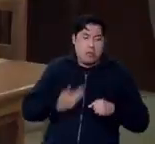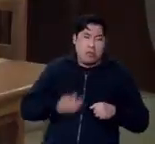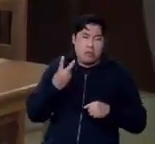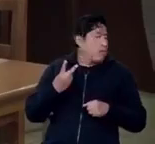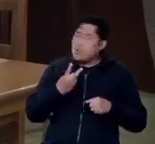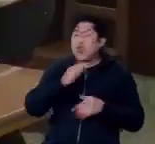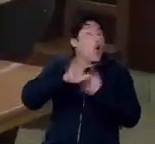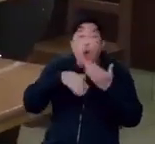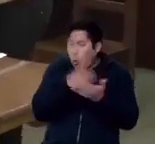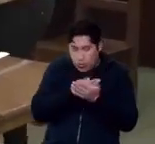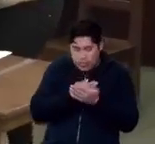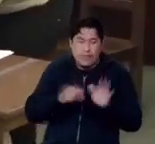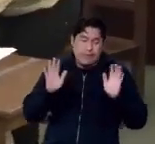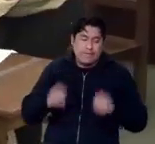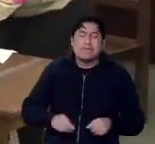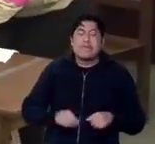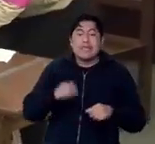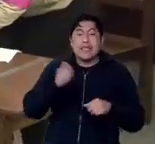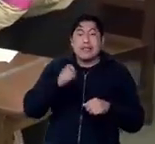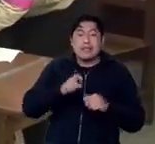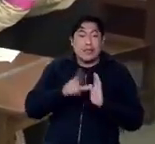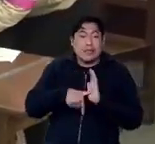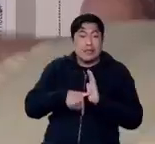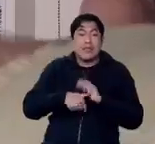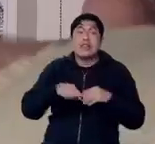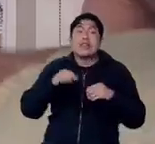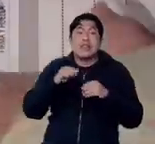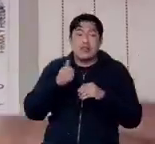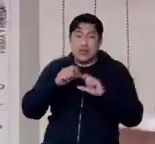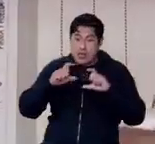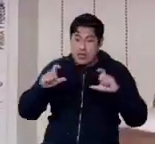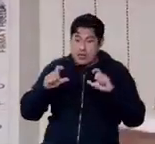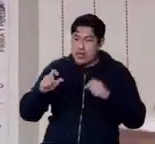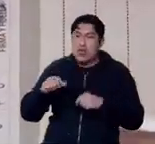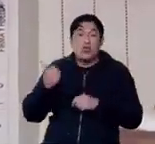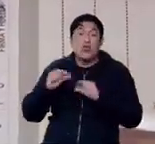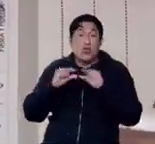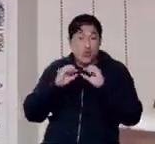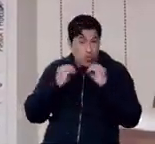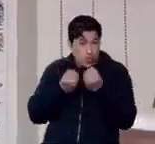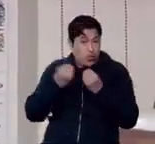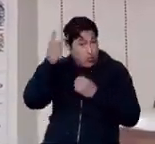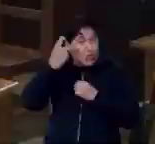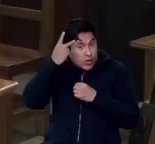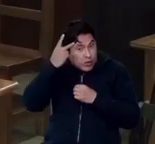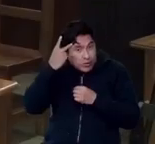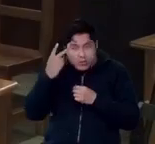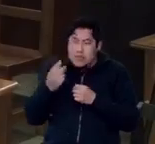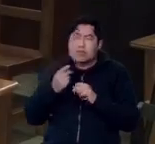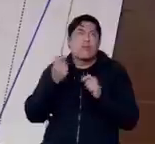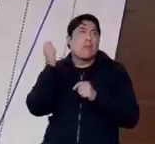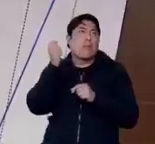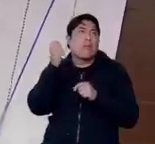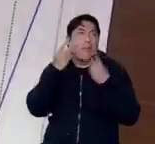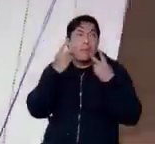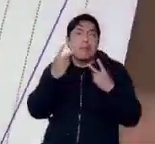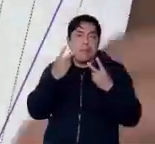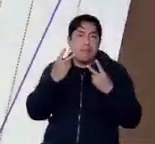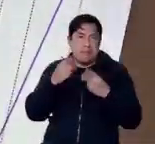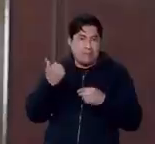mesa. En la sección 10 se registra la firma y huella de los delegados y delegadas de organizaciones políticas